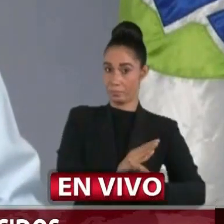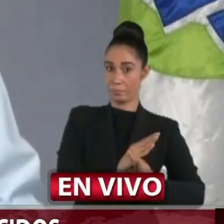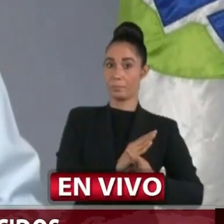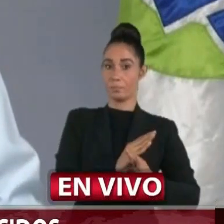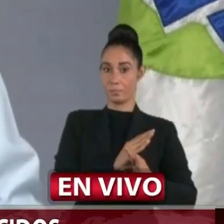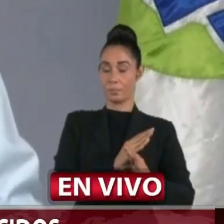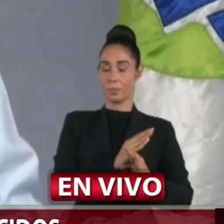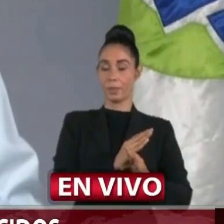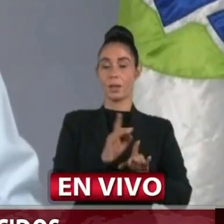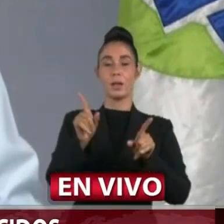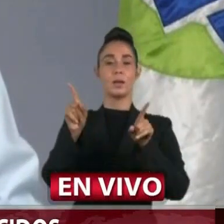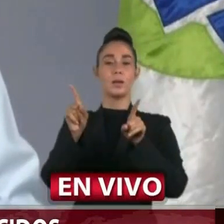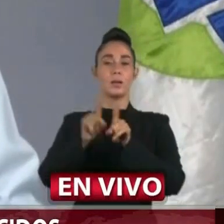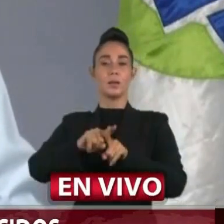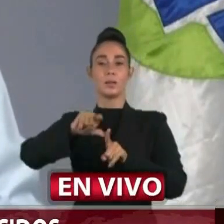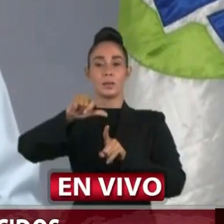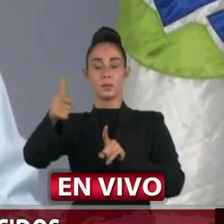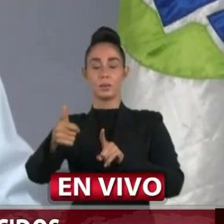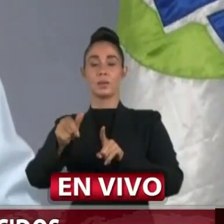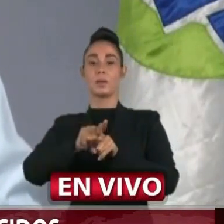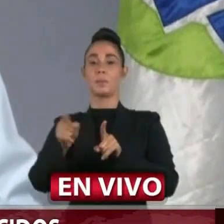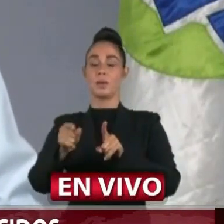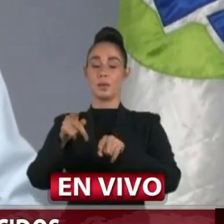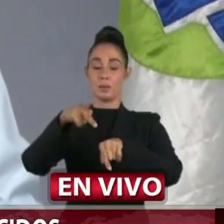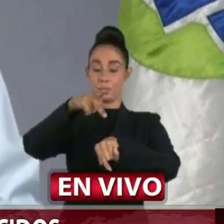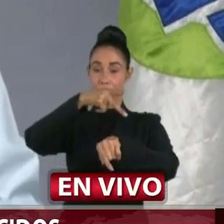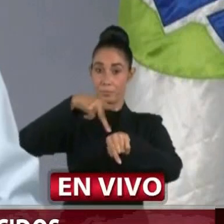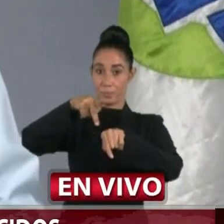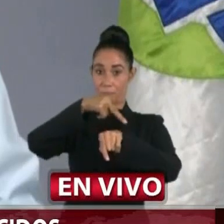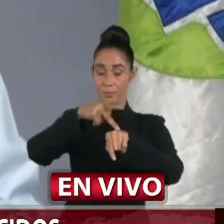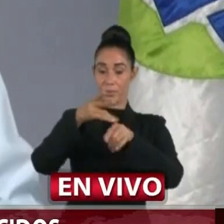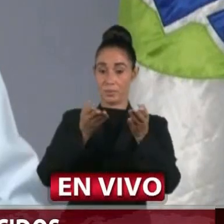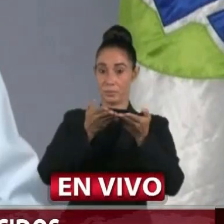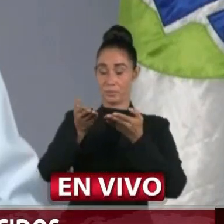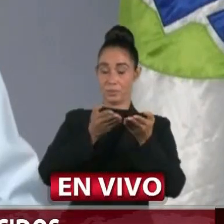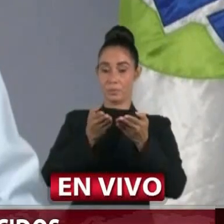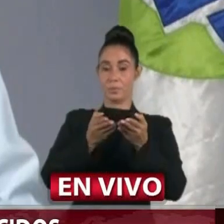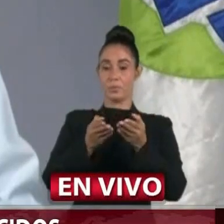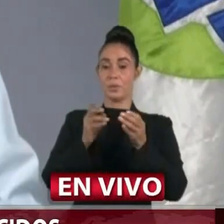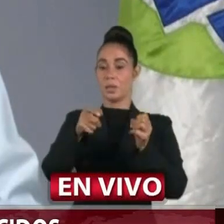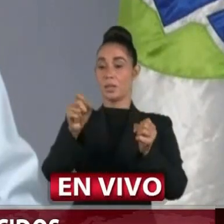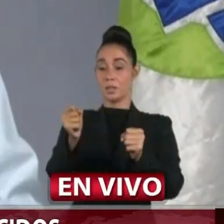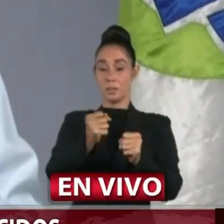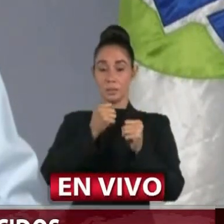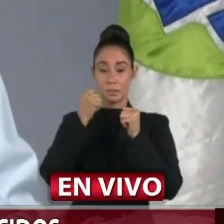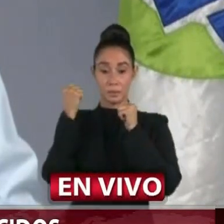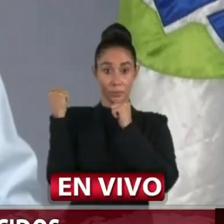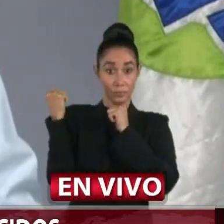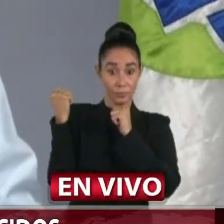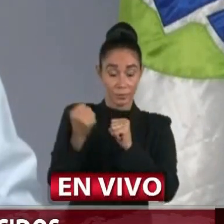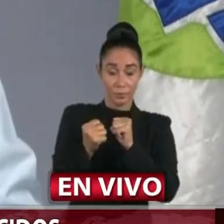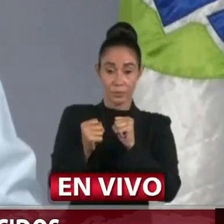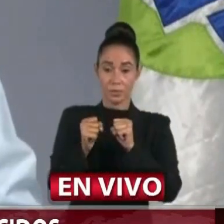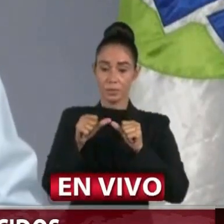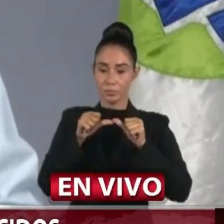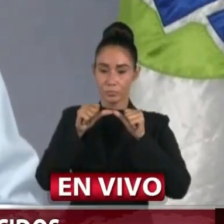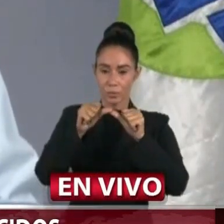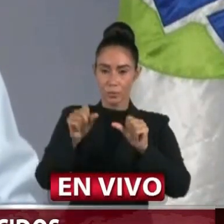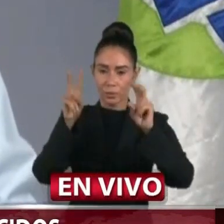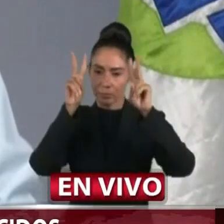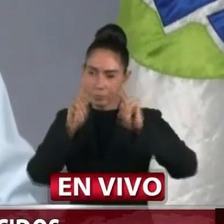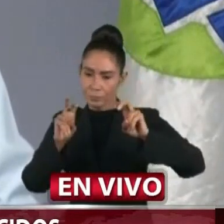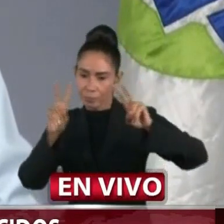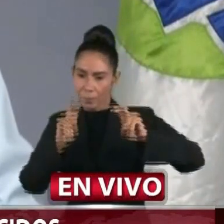direcciones provinciales y de salud, arreciar el proceso de monitoreo y verificación